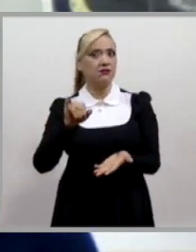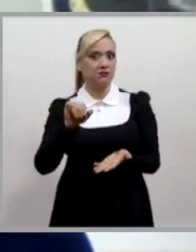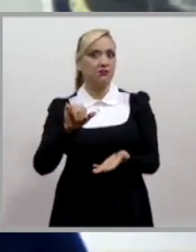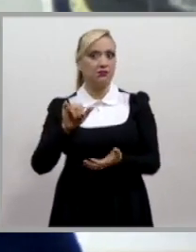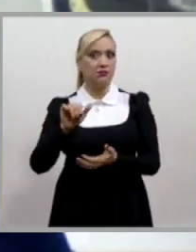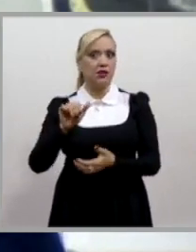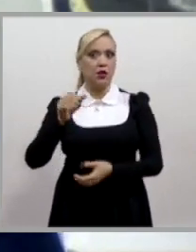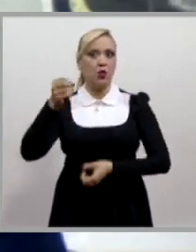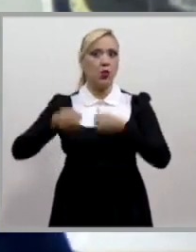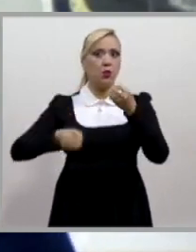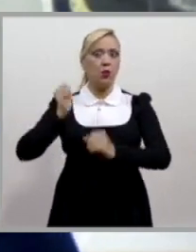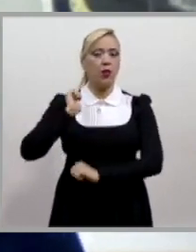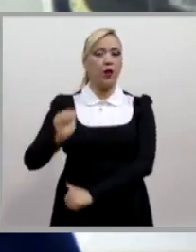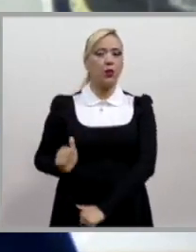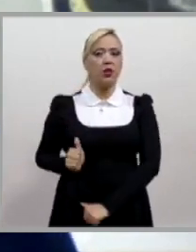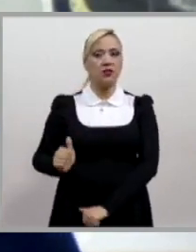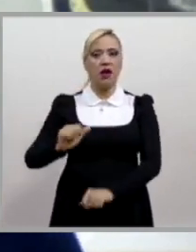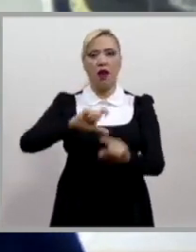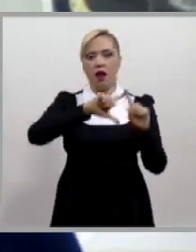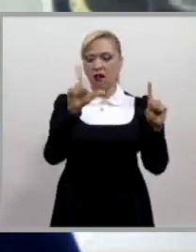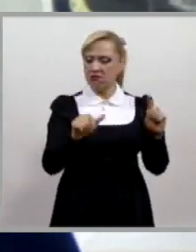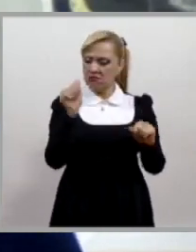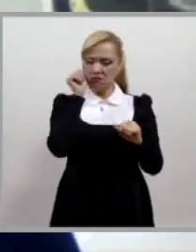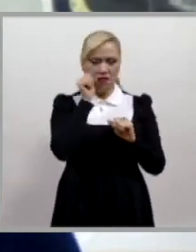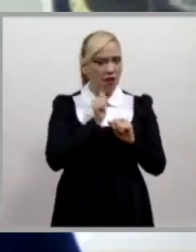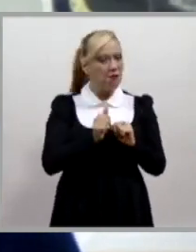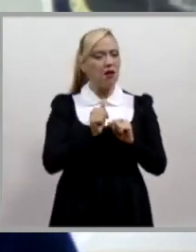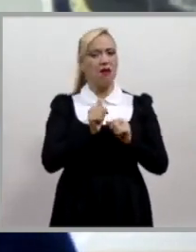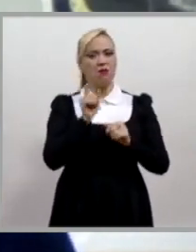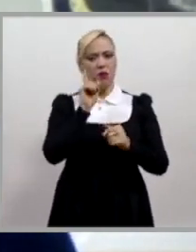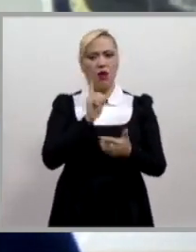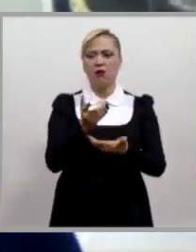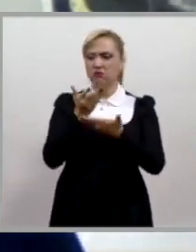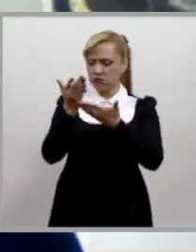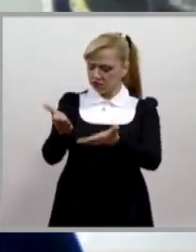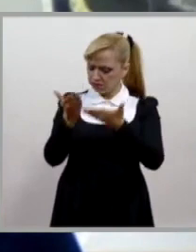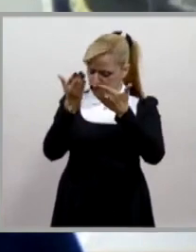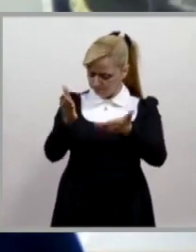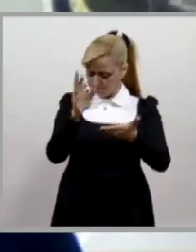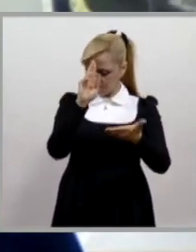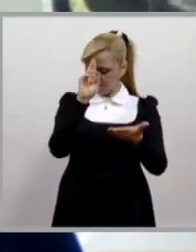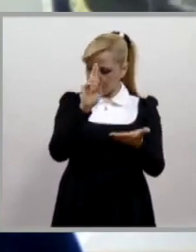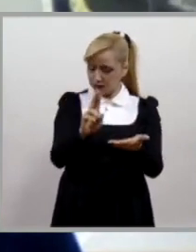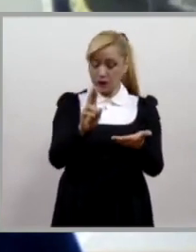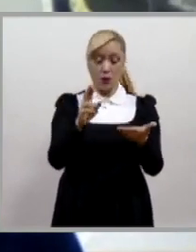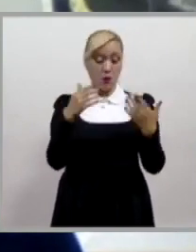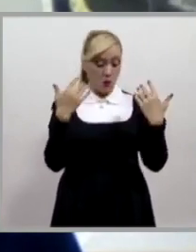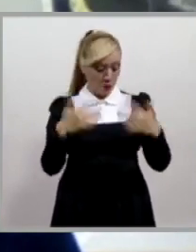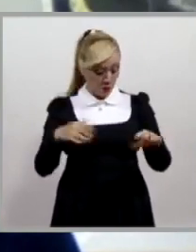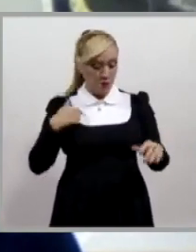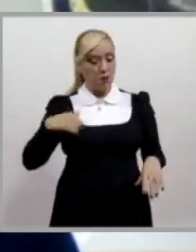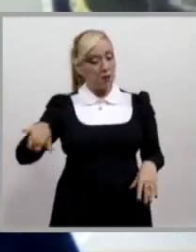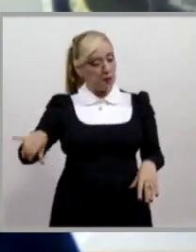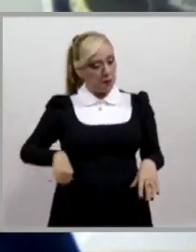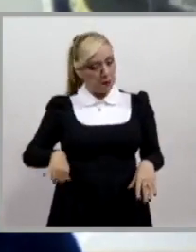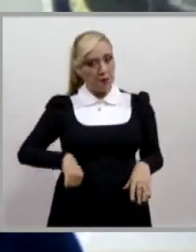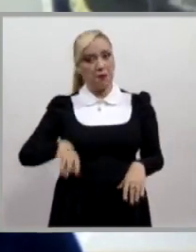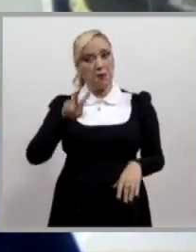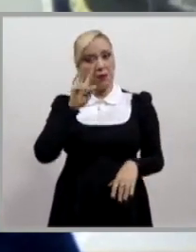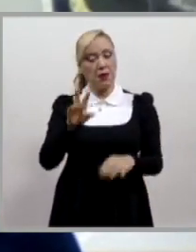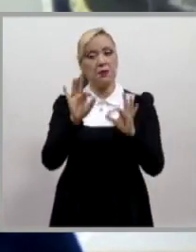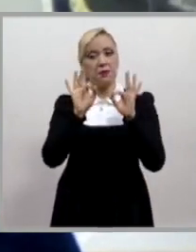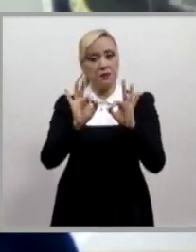habla de esta realidad, que incluso no la da cerrada. Me parece que también eso es interesante y que me parece institucionalmente muy